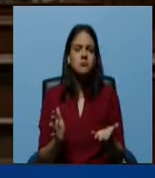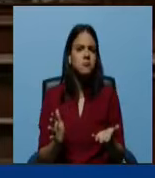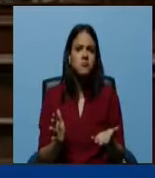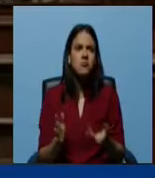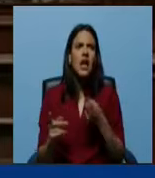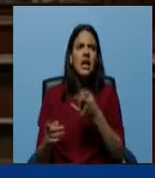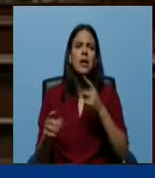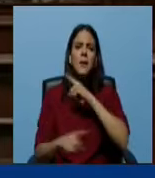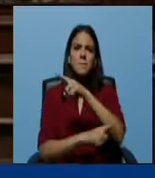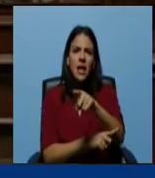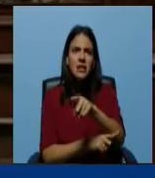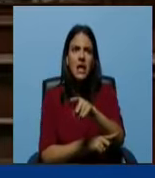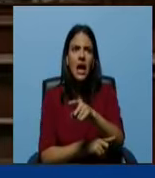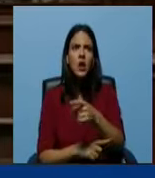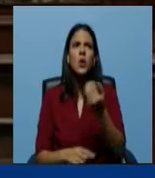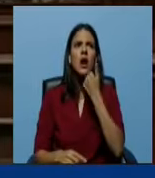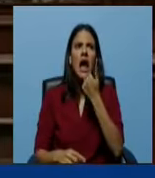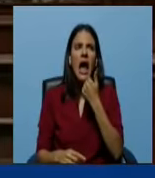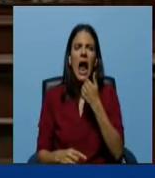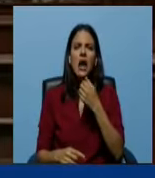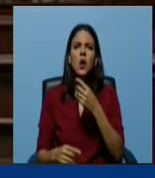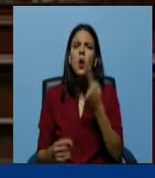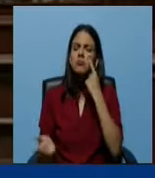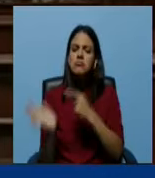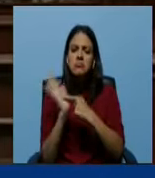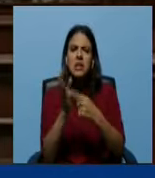aquí mandaron estas llaves.